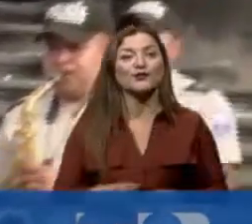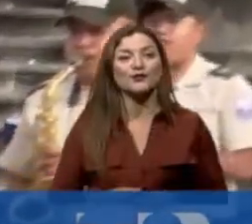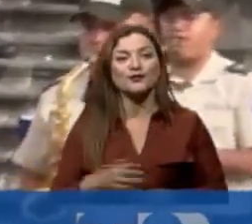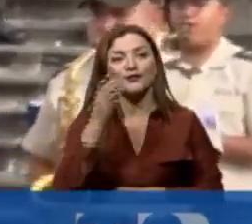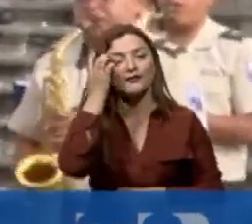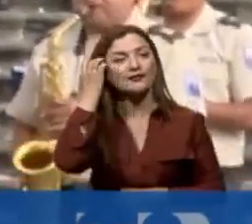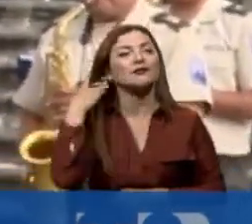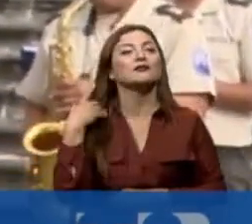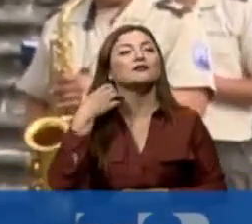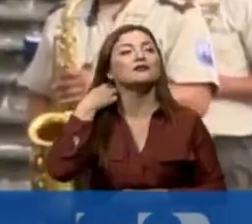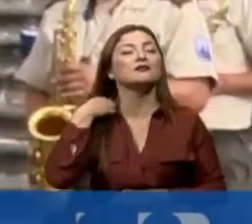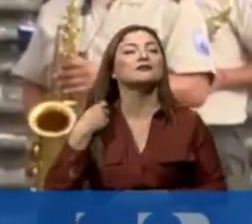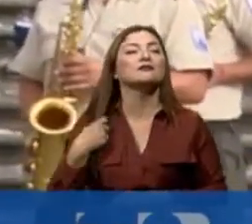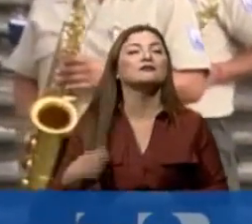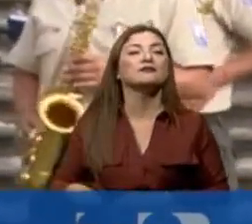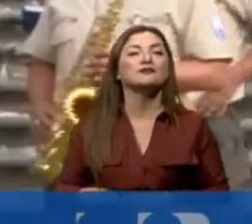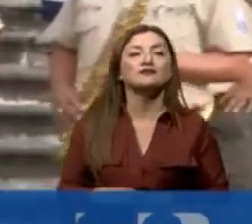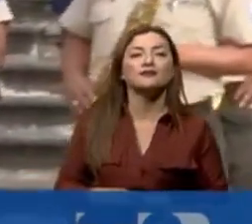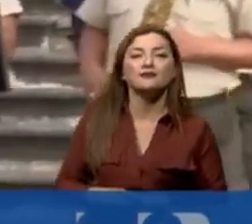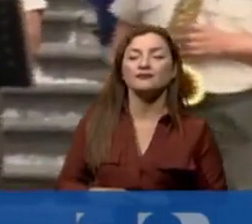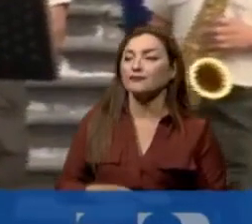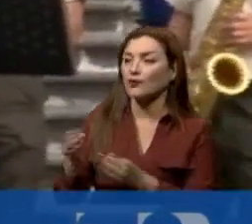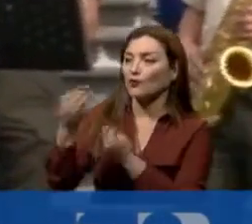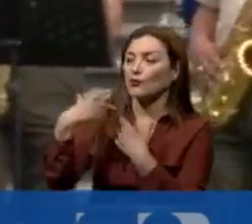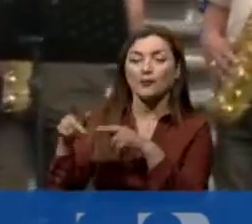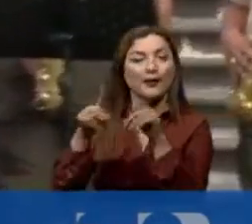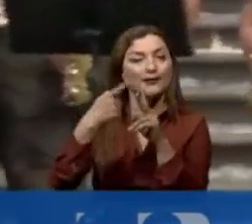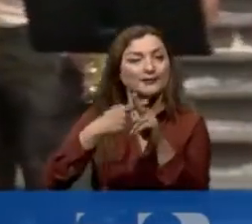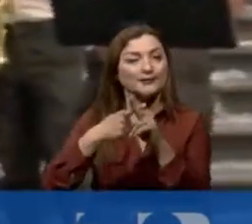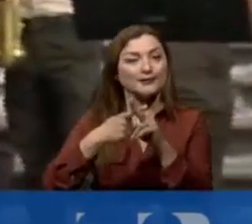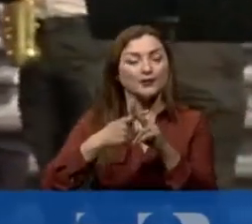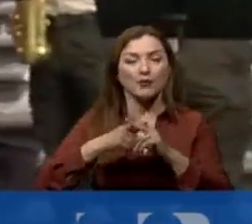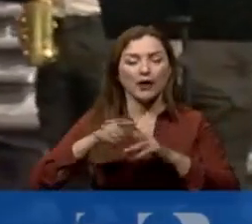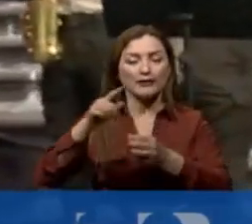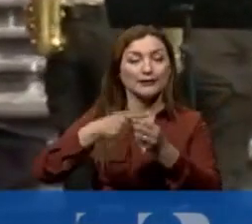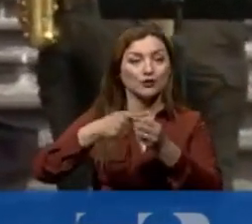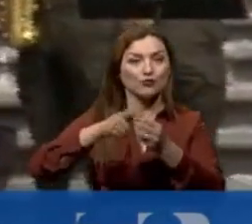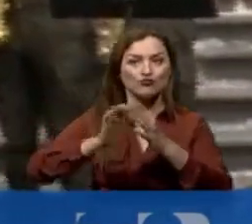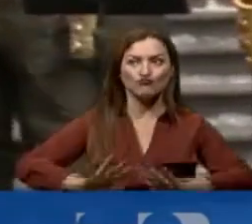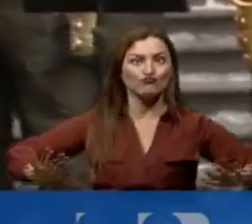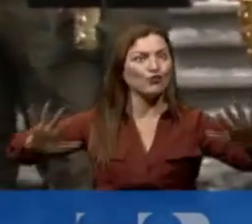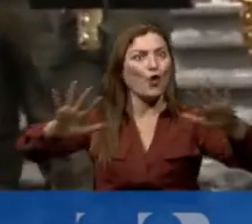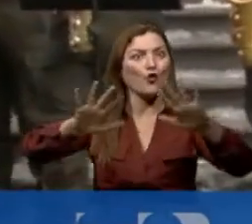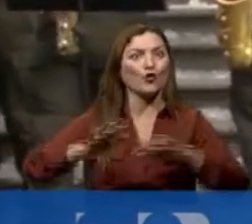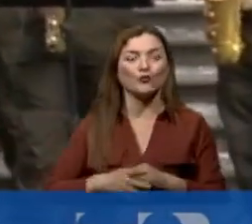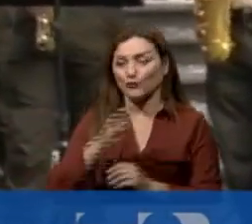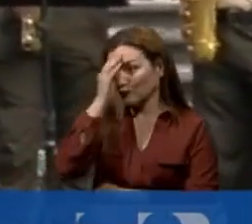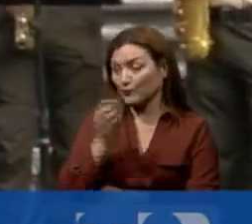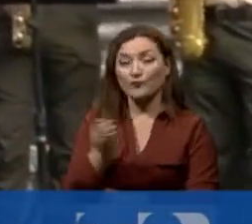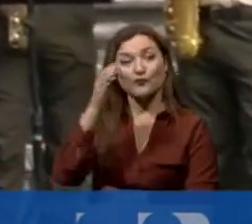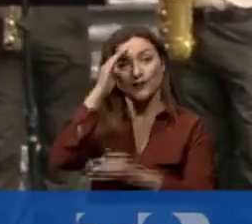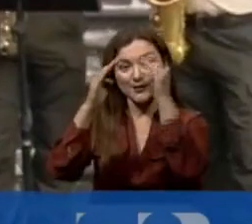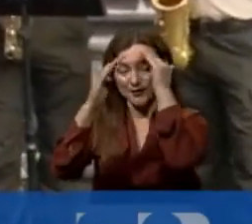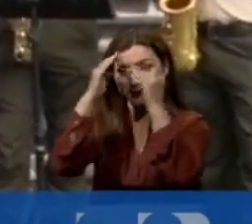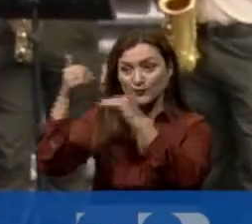comandante subrogante. Muy buenos días. Coméntenos, este plan inicia aquí, pero se va a extender a todo aquí. Buenos días, reciban el saludo a nombre del mando